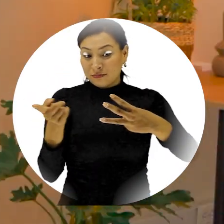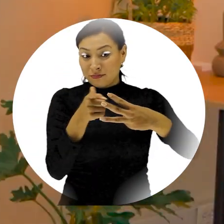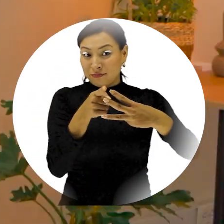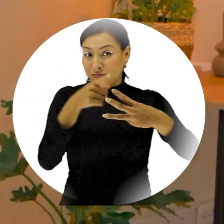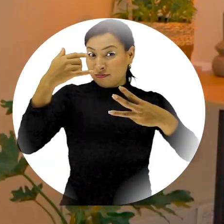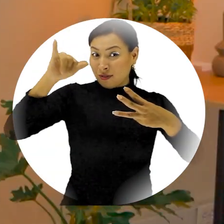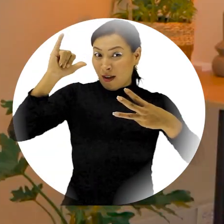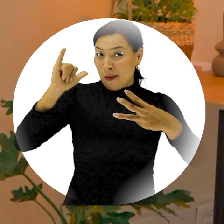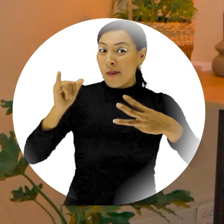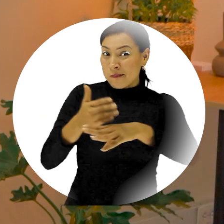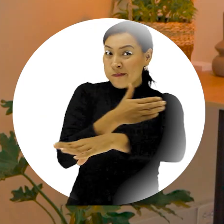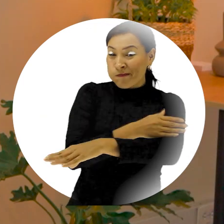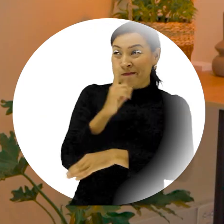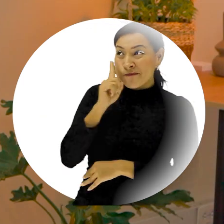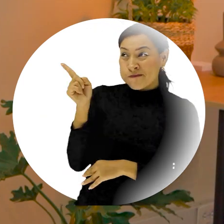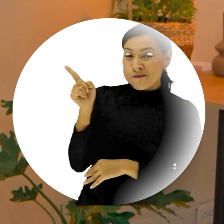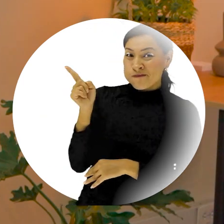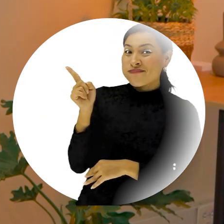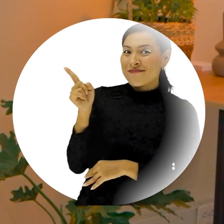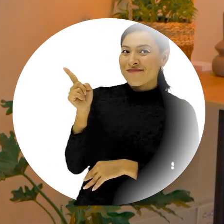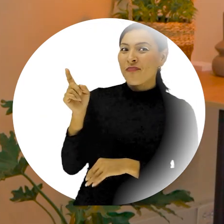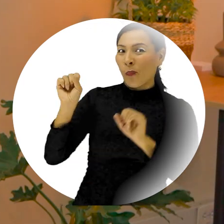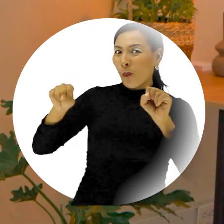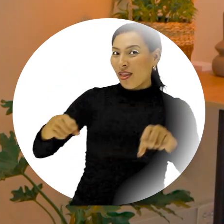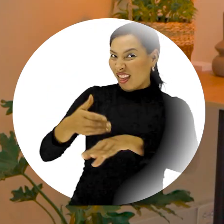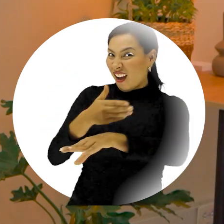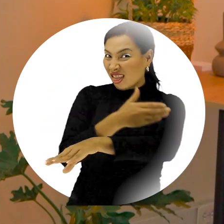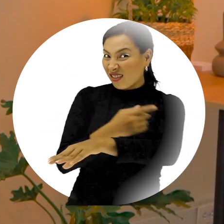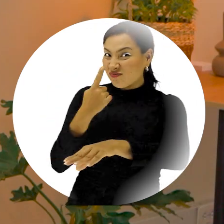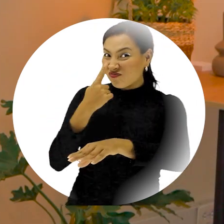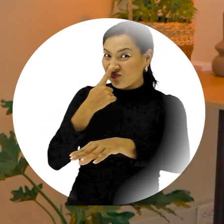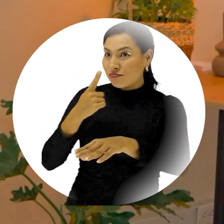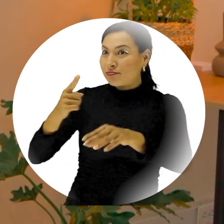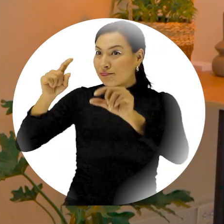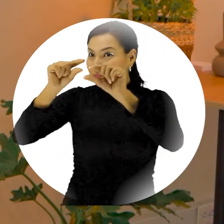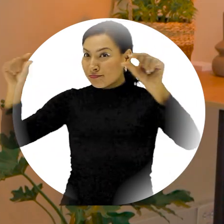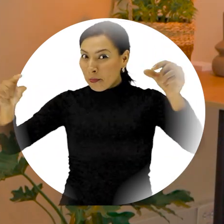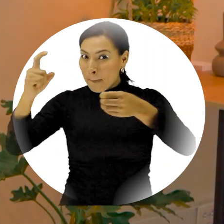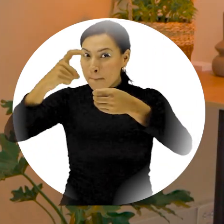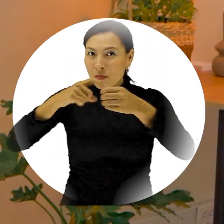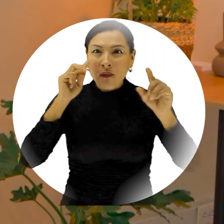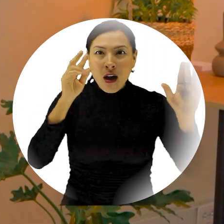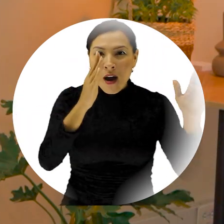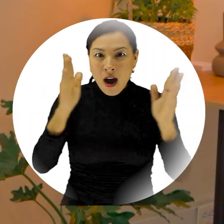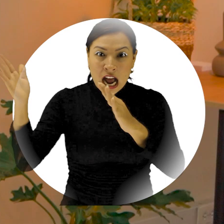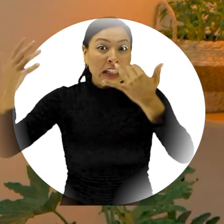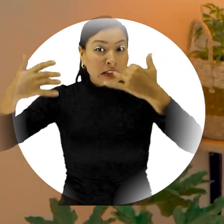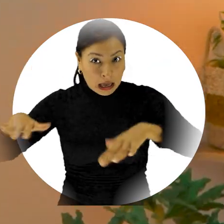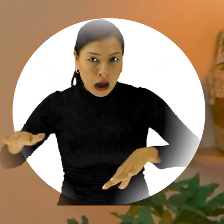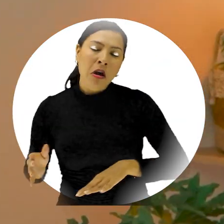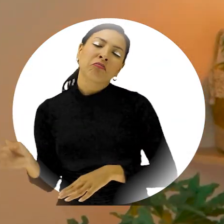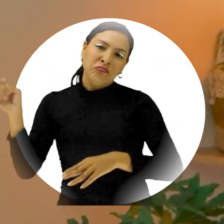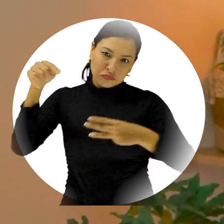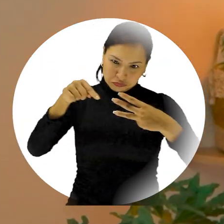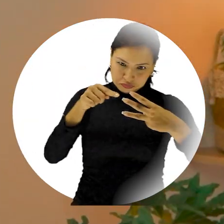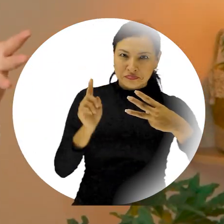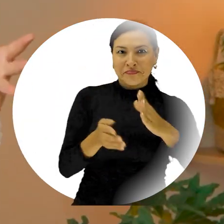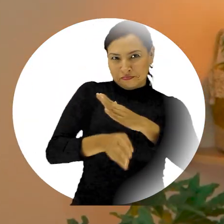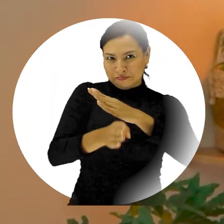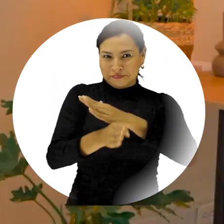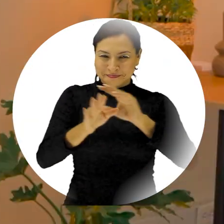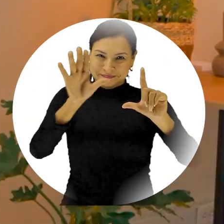estás viendo esta, te recomiendo que primero vayas a ver la otra y luego continuemos por aquí. Hoy quiero contarles un poco sobre mi experiencia